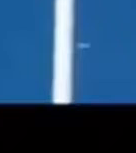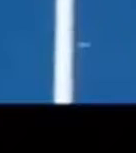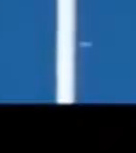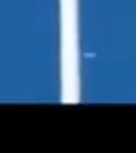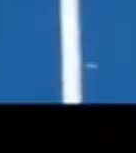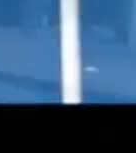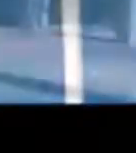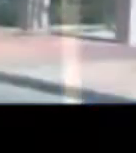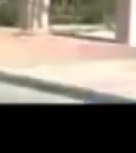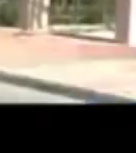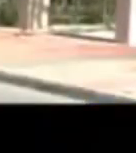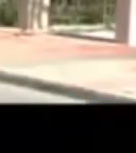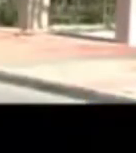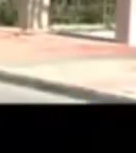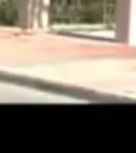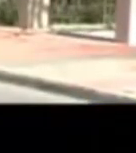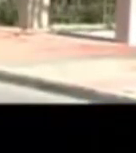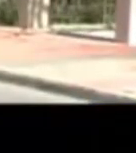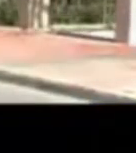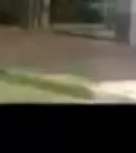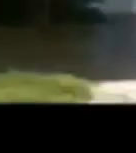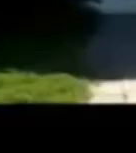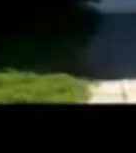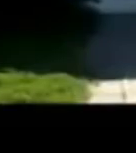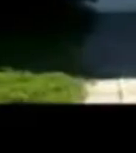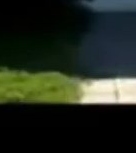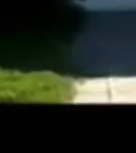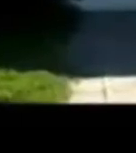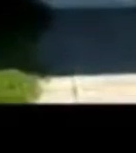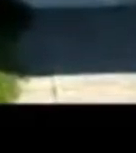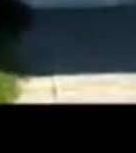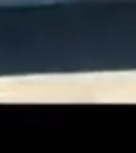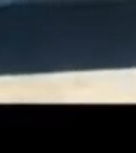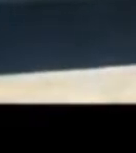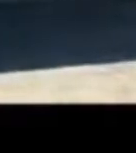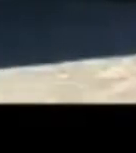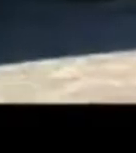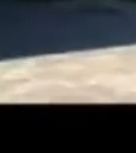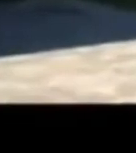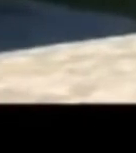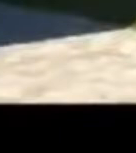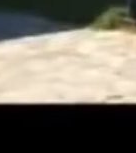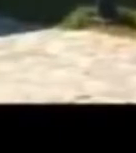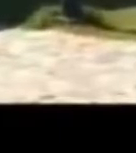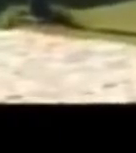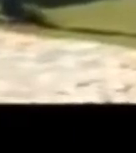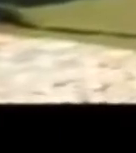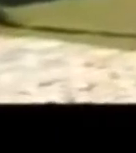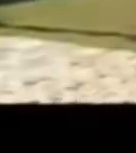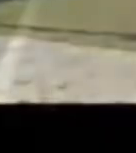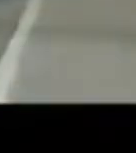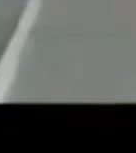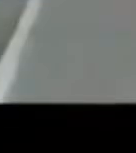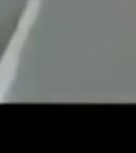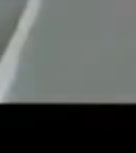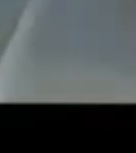mundo. A continuación, un video para conocer más de este singular cantón.